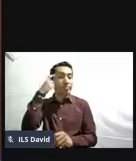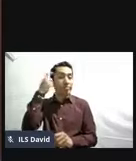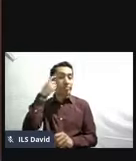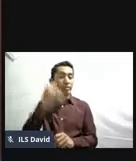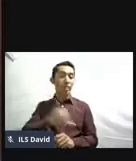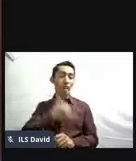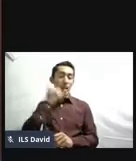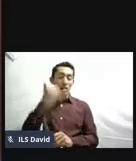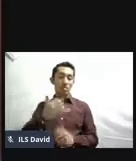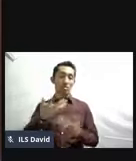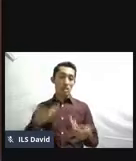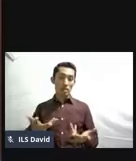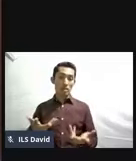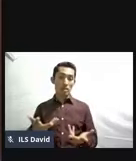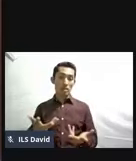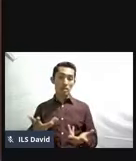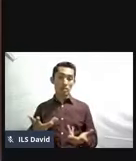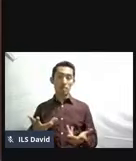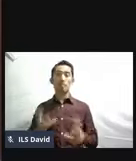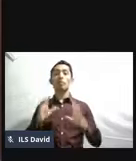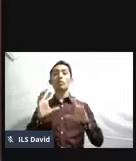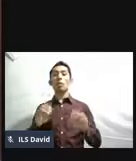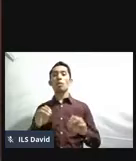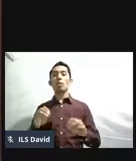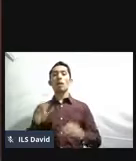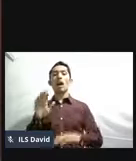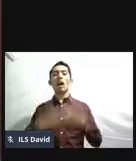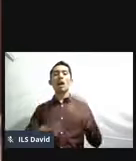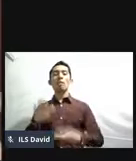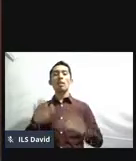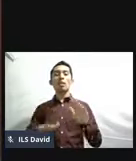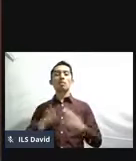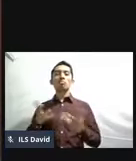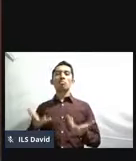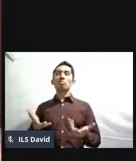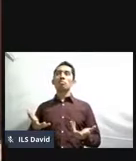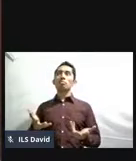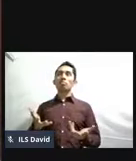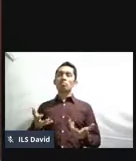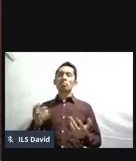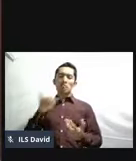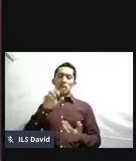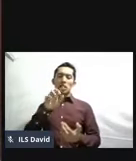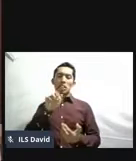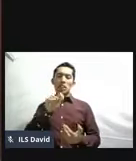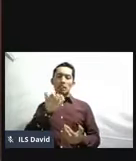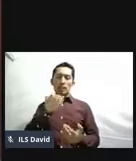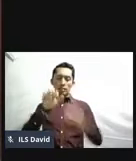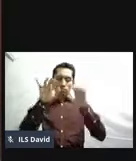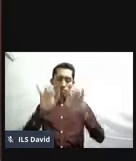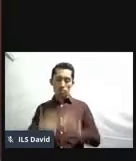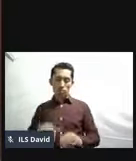independientemente de la tesis, no se han titulado o se titulan